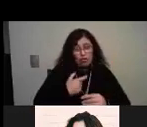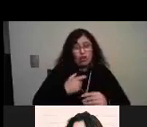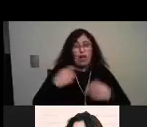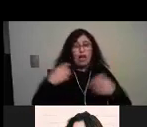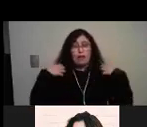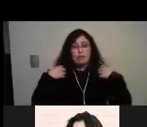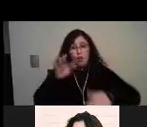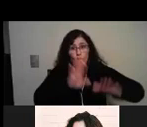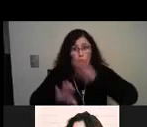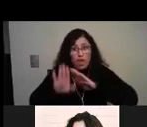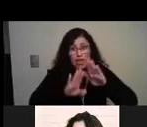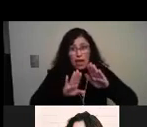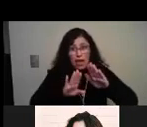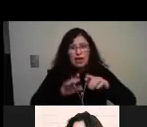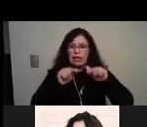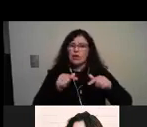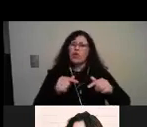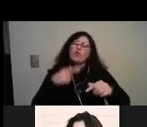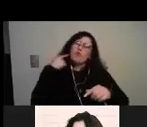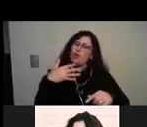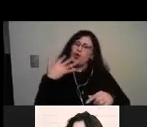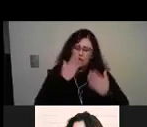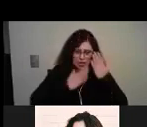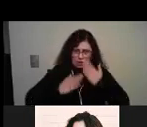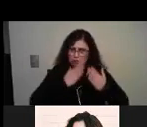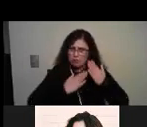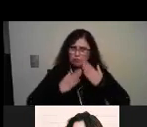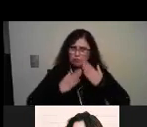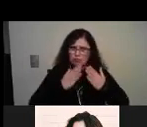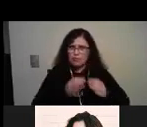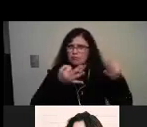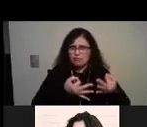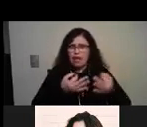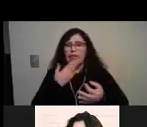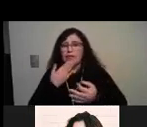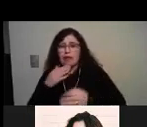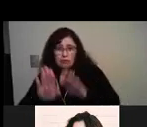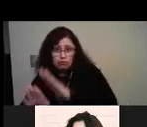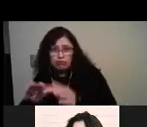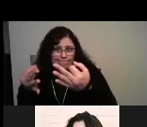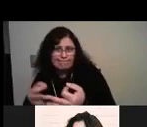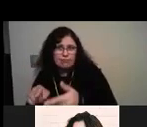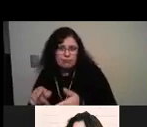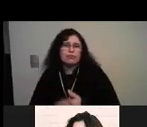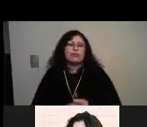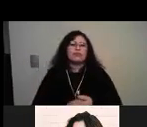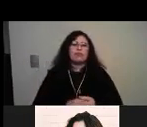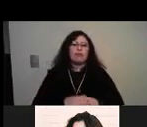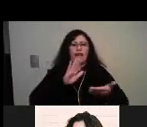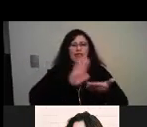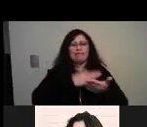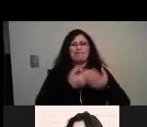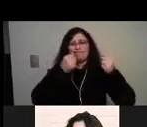cuidado, persona o cuidador, ¿ya? Tiene que ver con que además se mantenga bien de salud el cuidador, ¿ya?